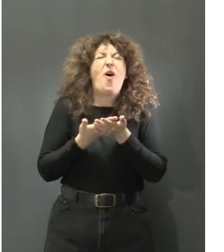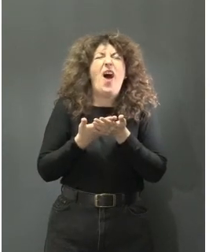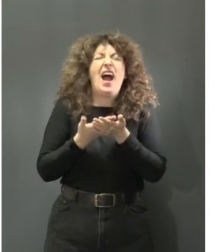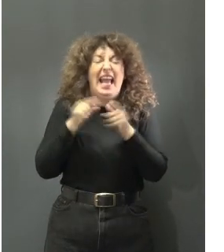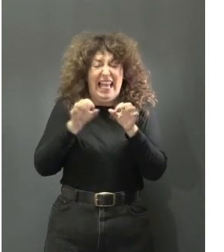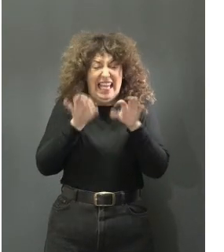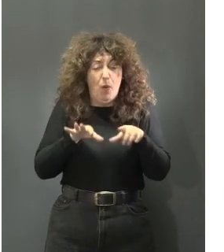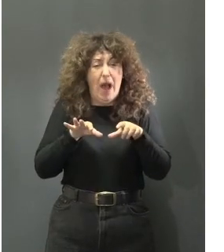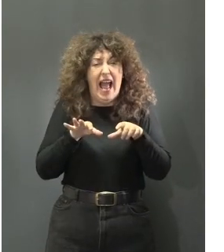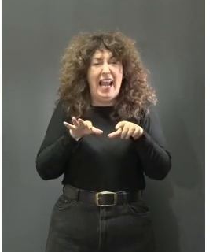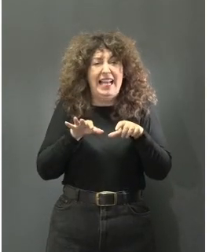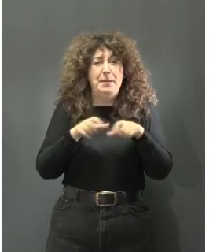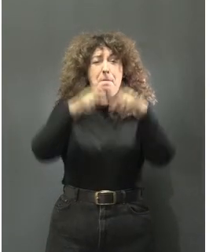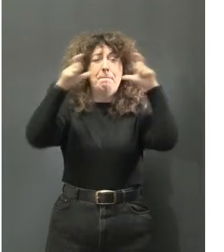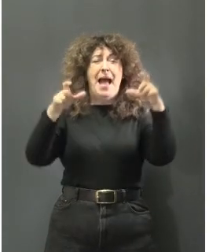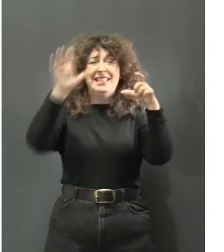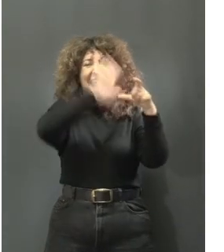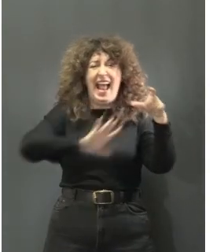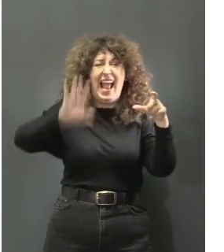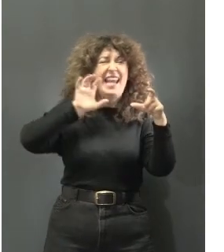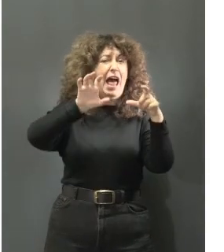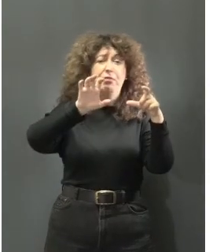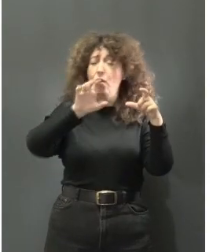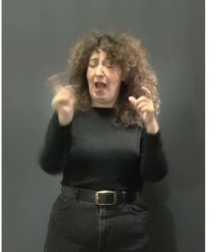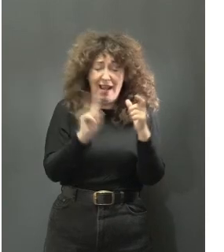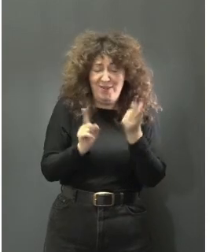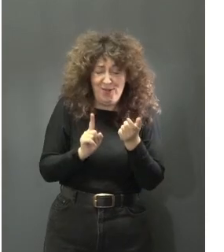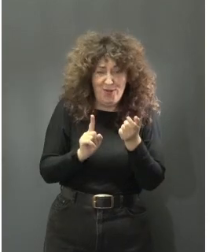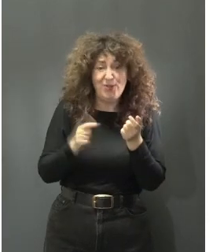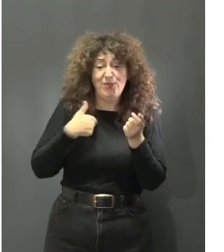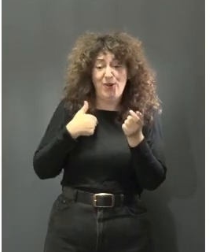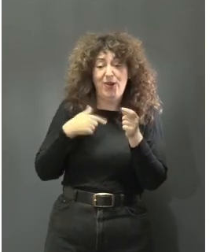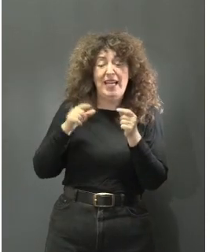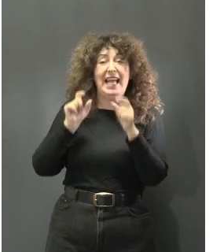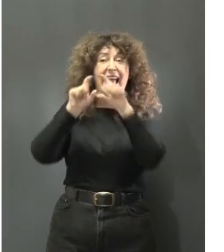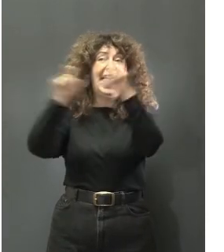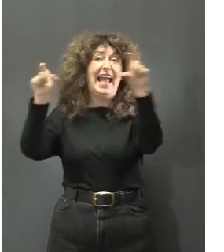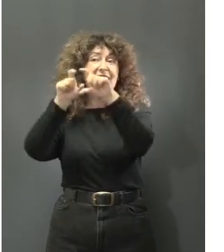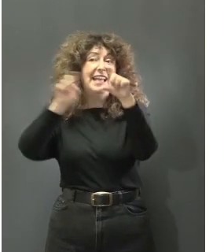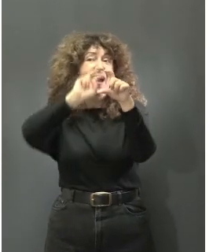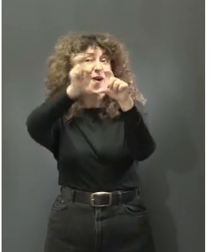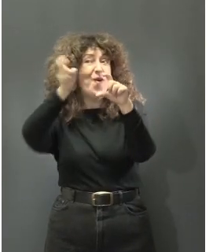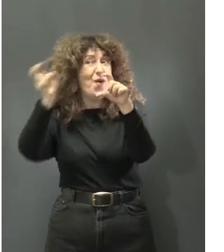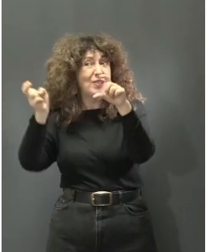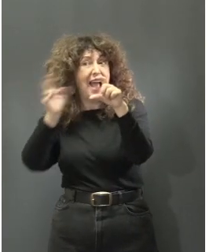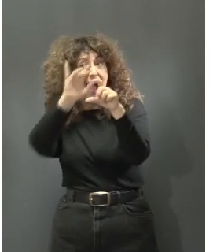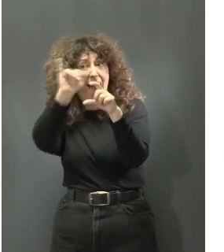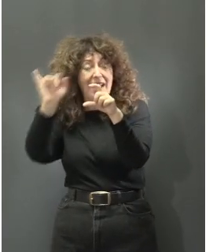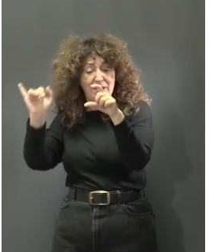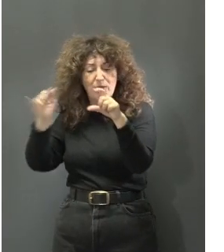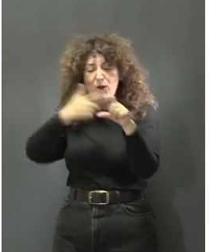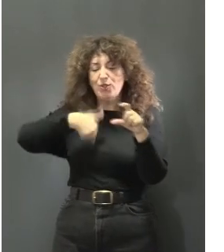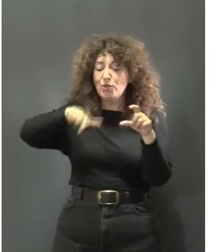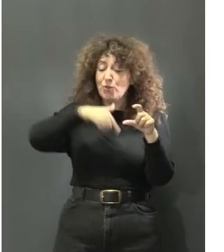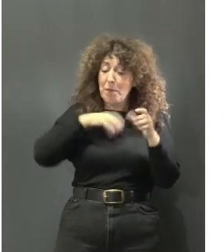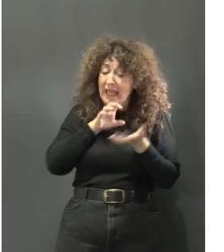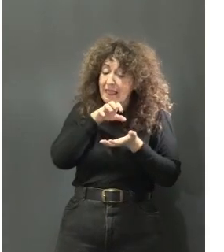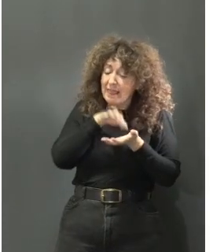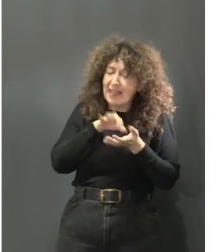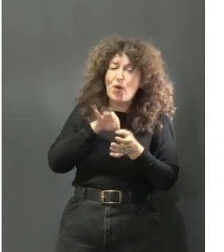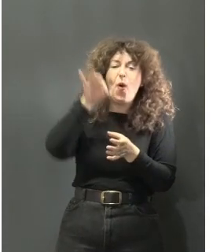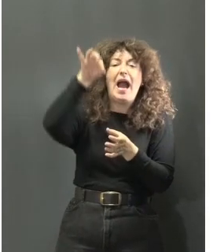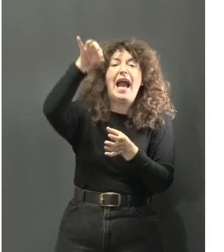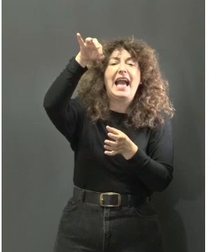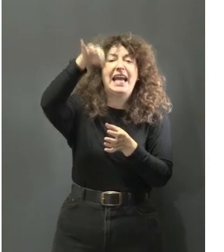nacional, pido que igual que hay otras entidades, pues nuestro centro pone este granito de arena en